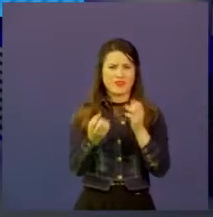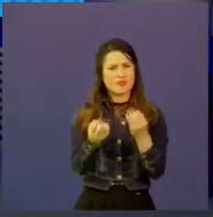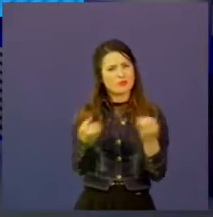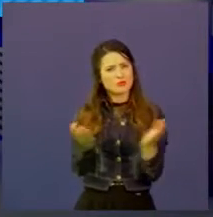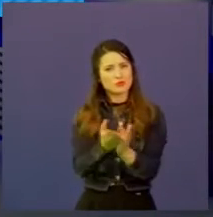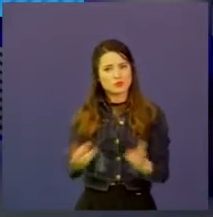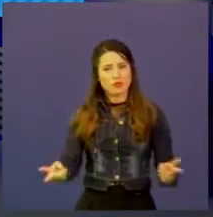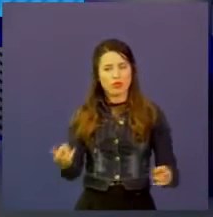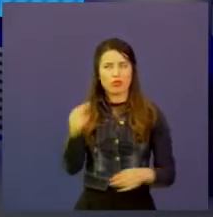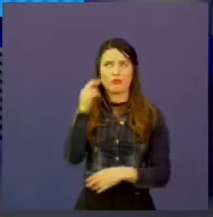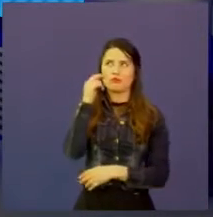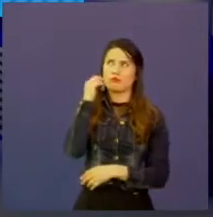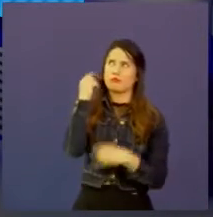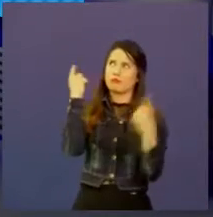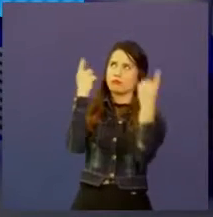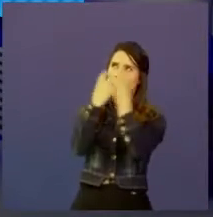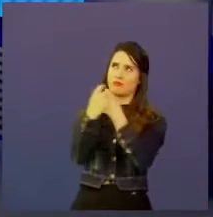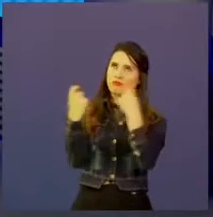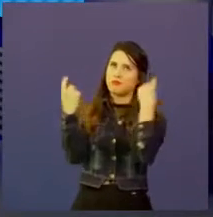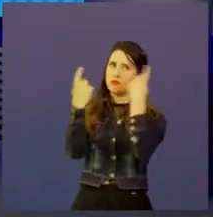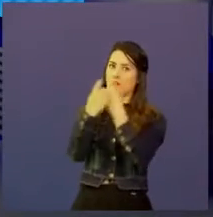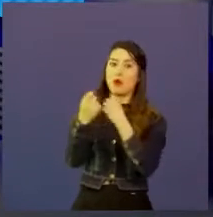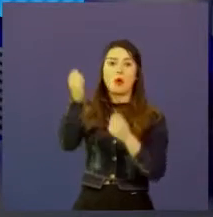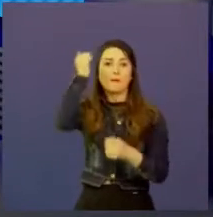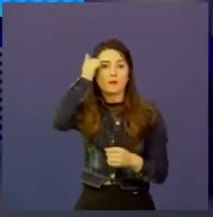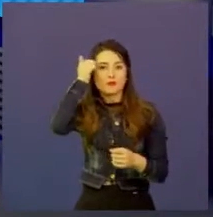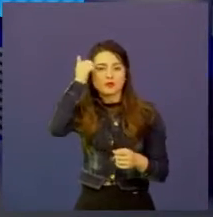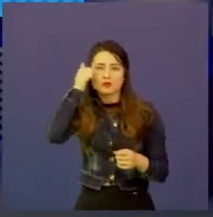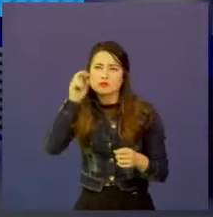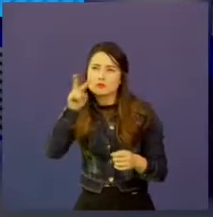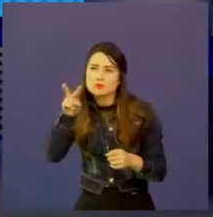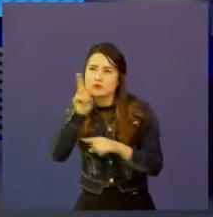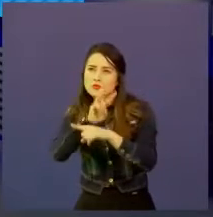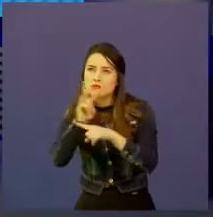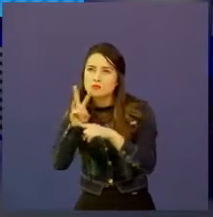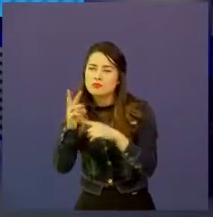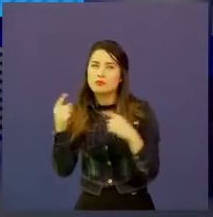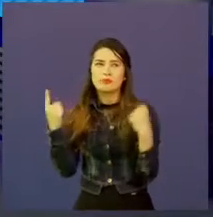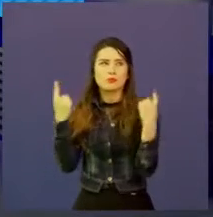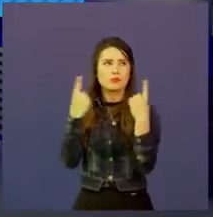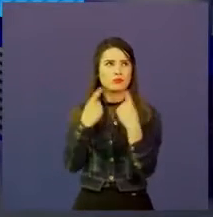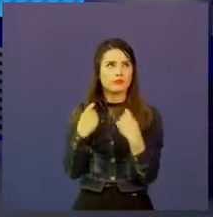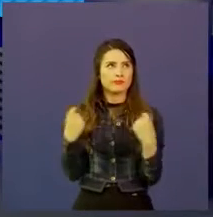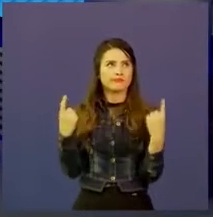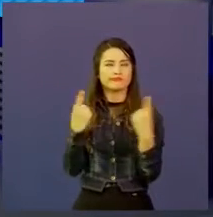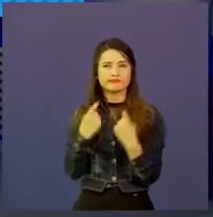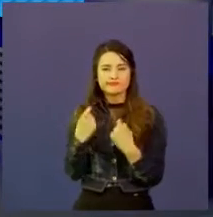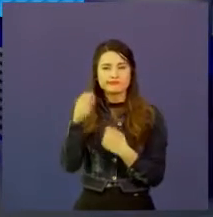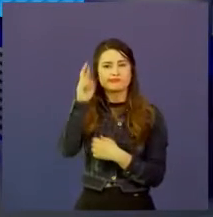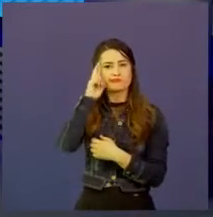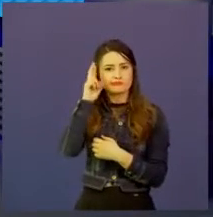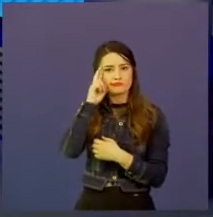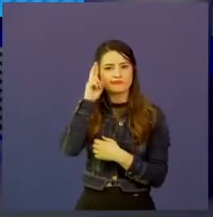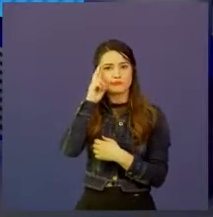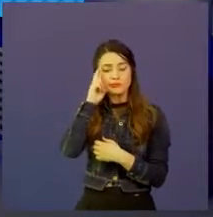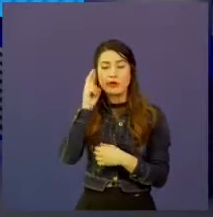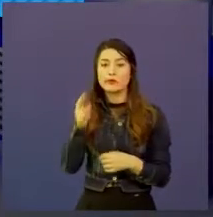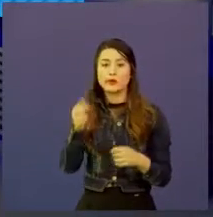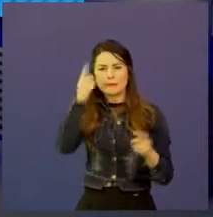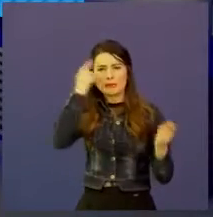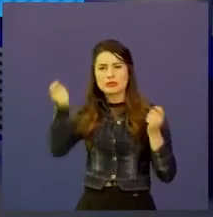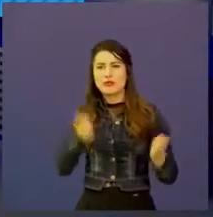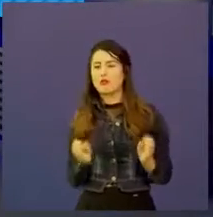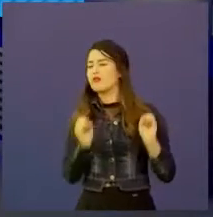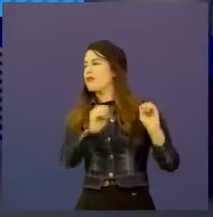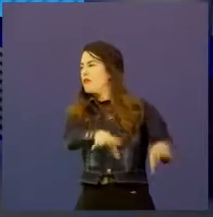respecto a, bueno, en realidad sí, el proceso debe ser acompañado, como lo dices tú, para que esto sea realmente una metodología sistemática